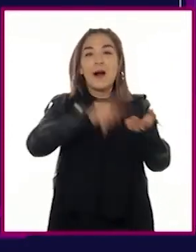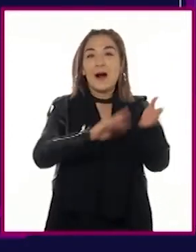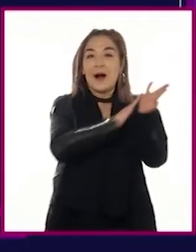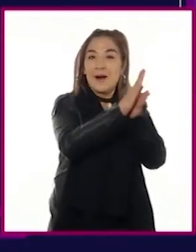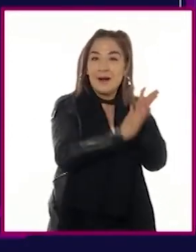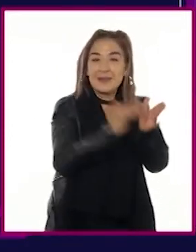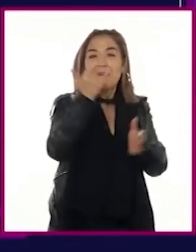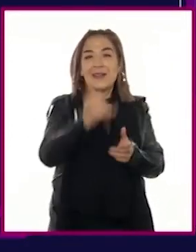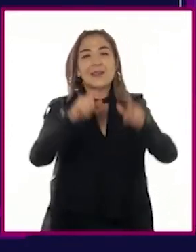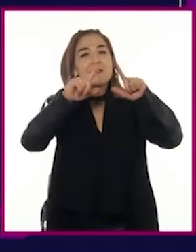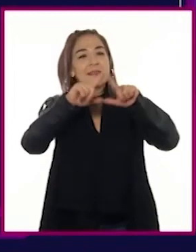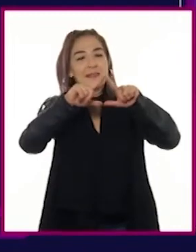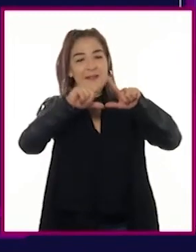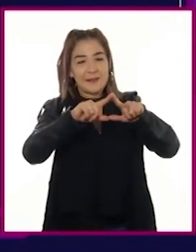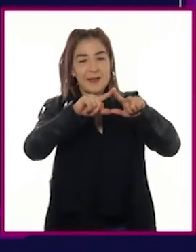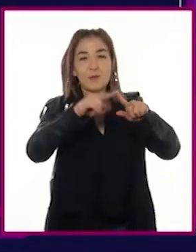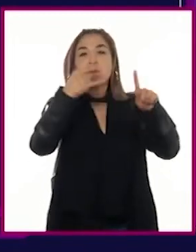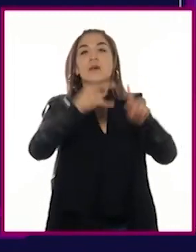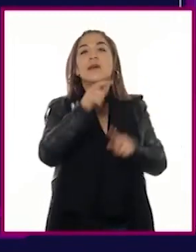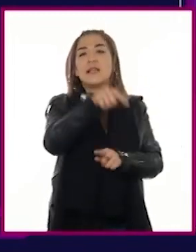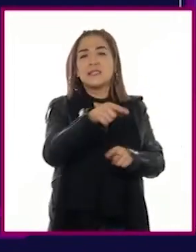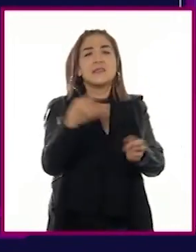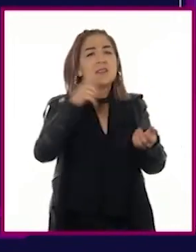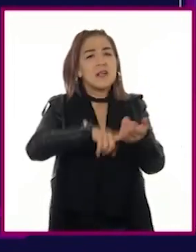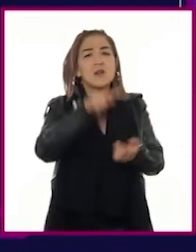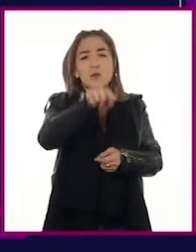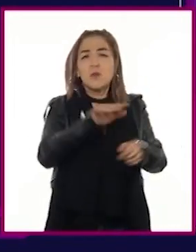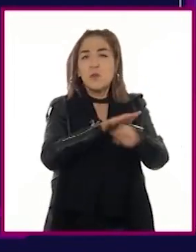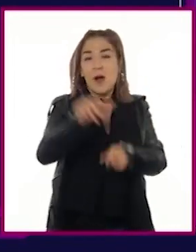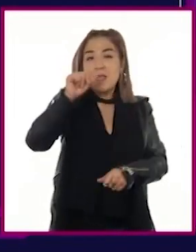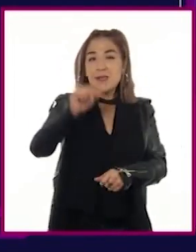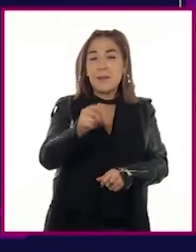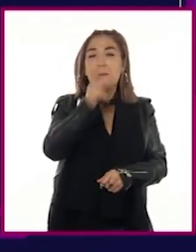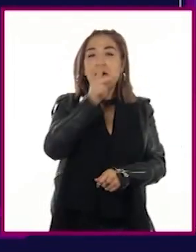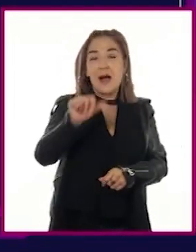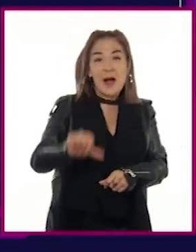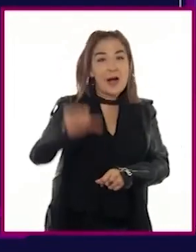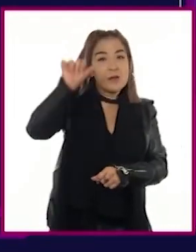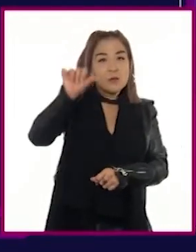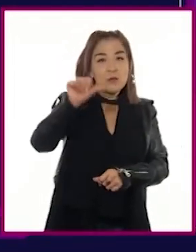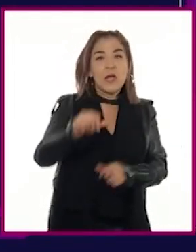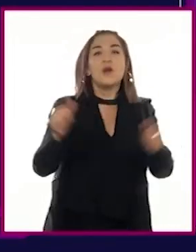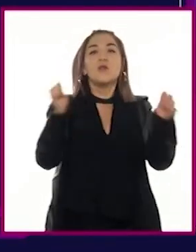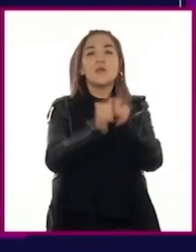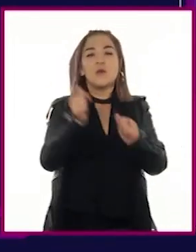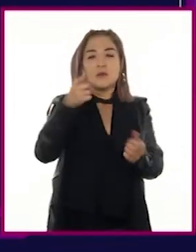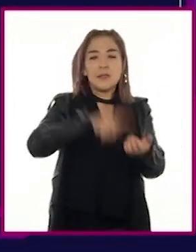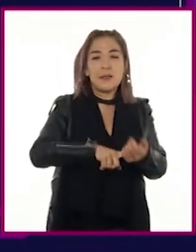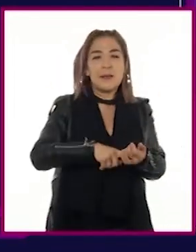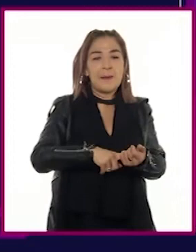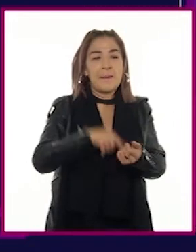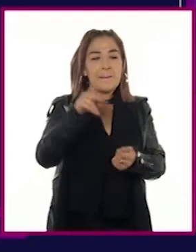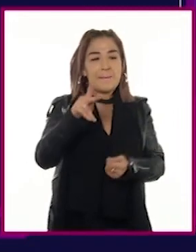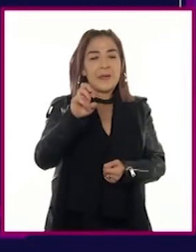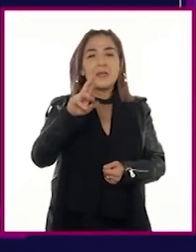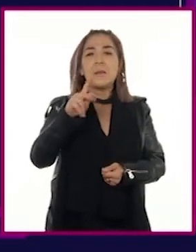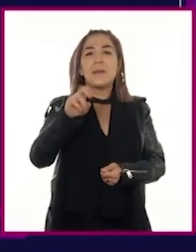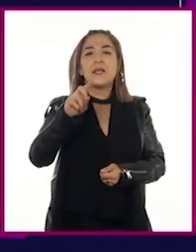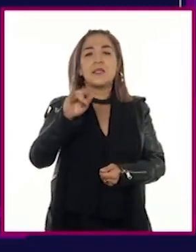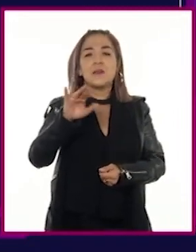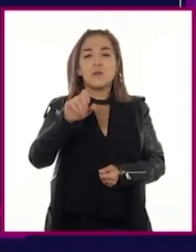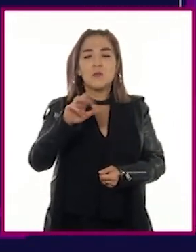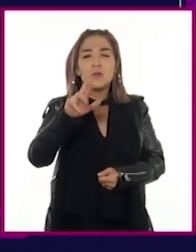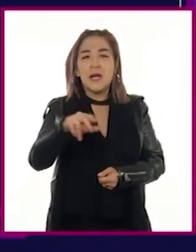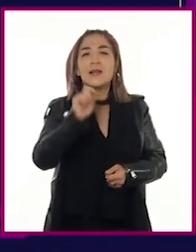del triángulo. En el caso del triángulo, el concepto de altura, asociado al de perpendicularidad, permite saber